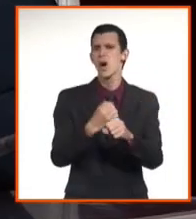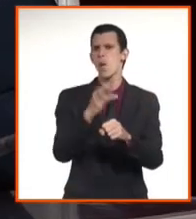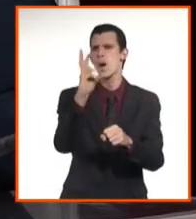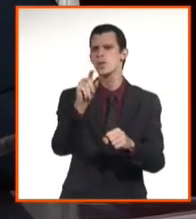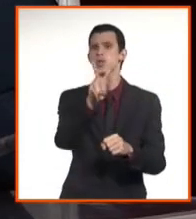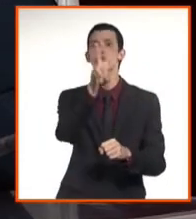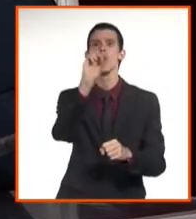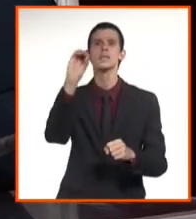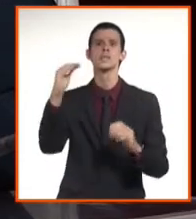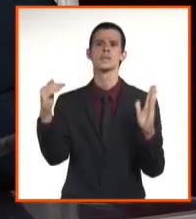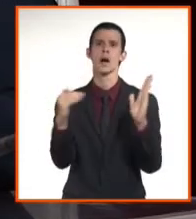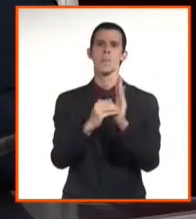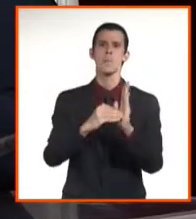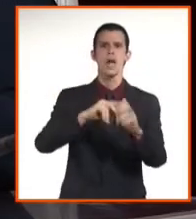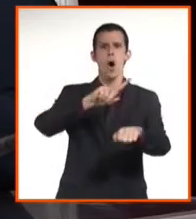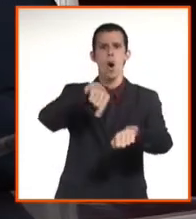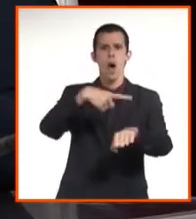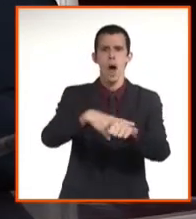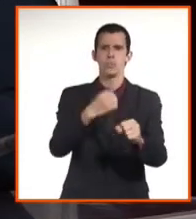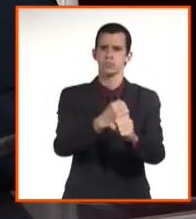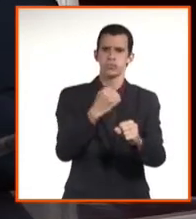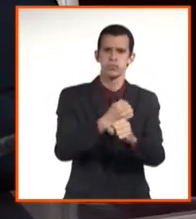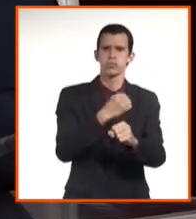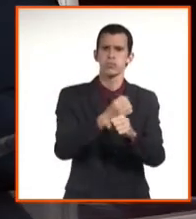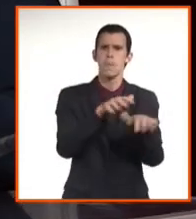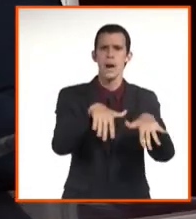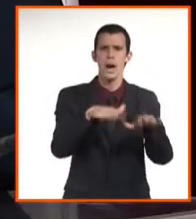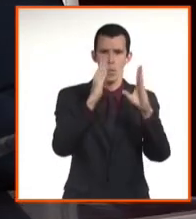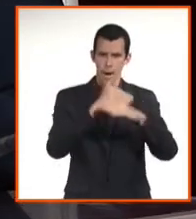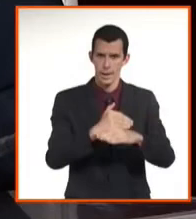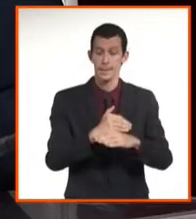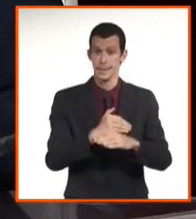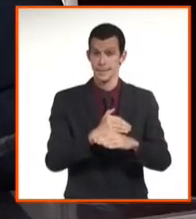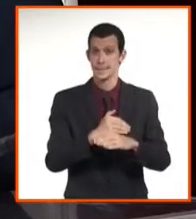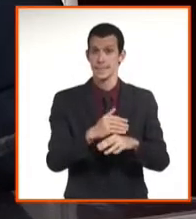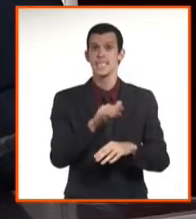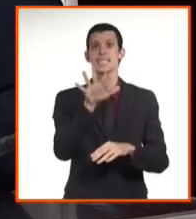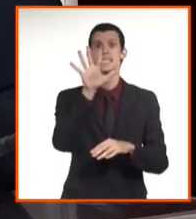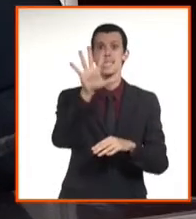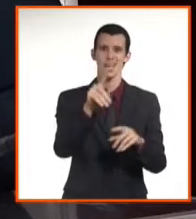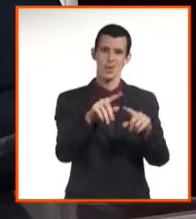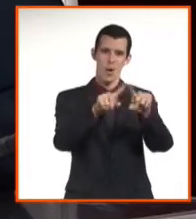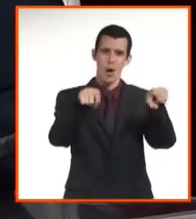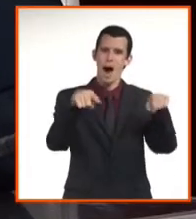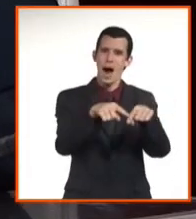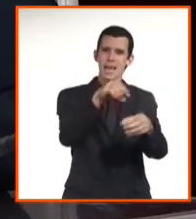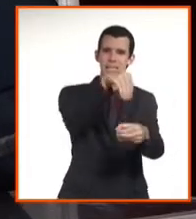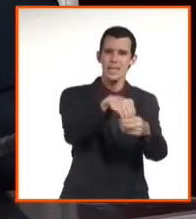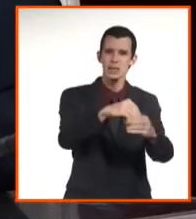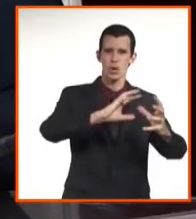más de 25 años, 18 bloques, y de ellos 5 máquinas tienen más de 30 años.